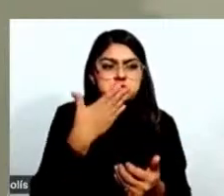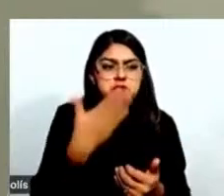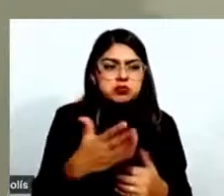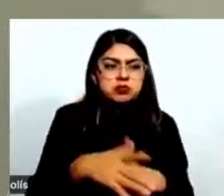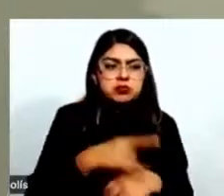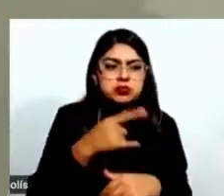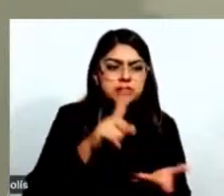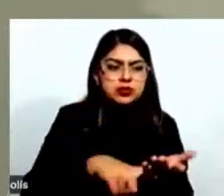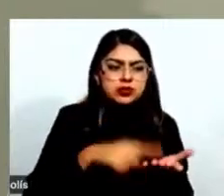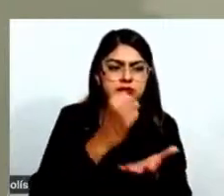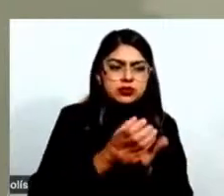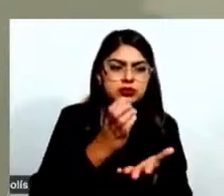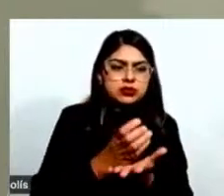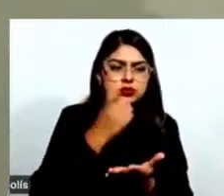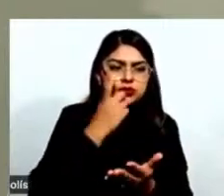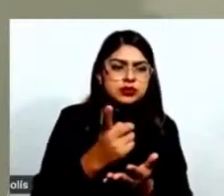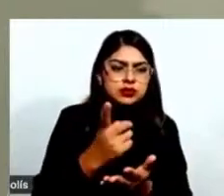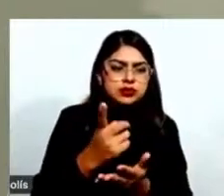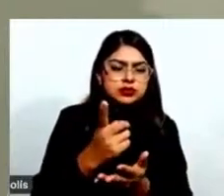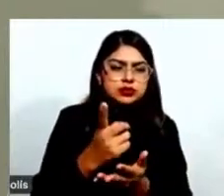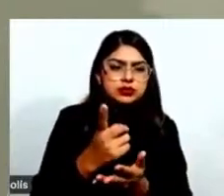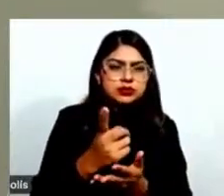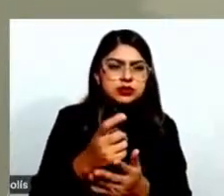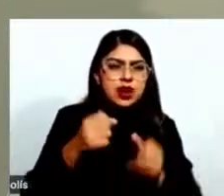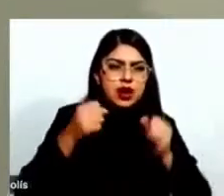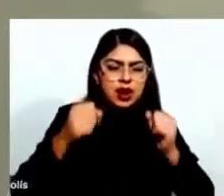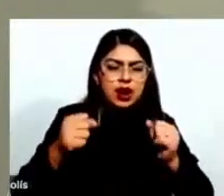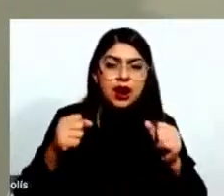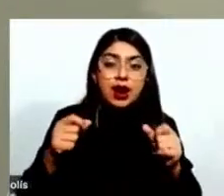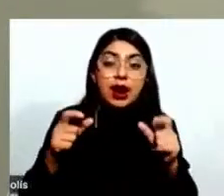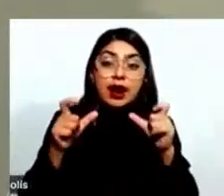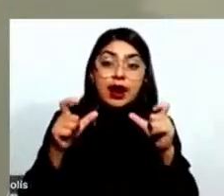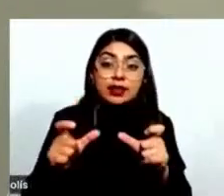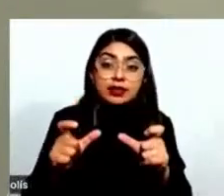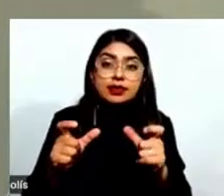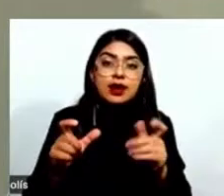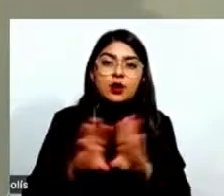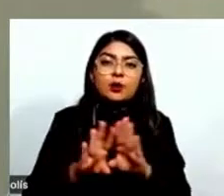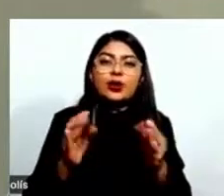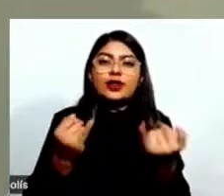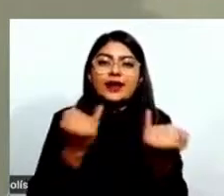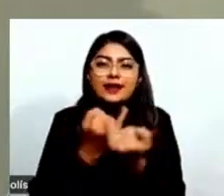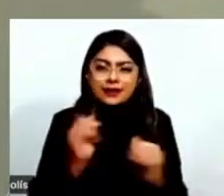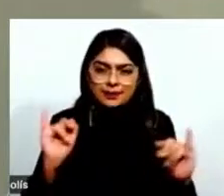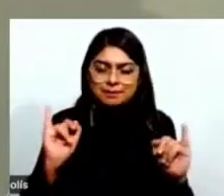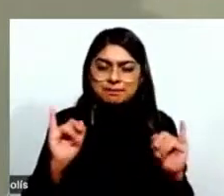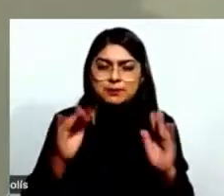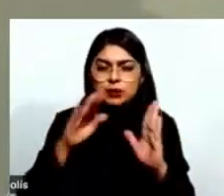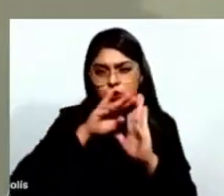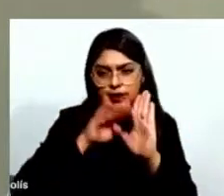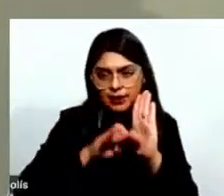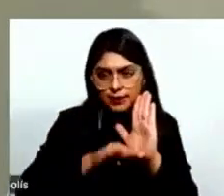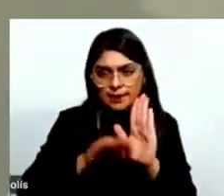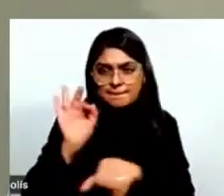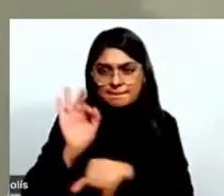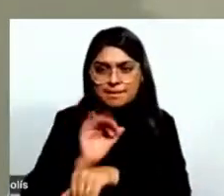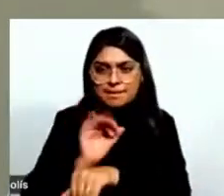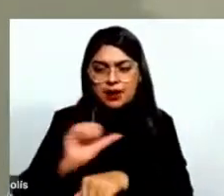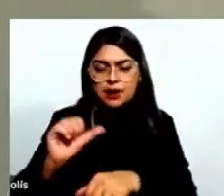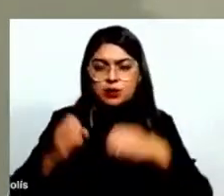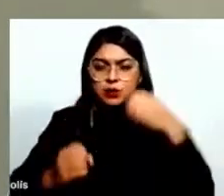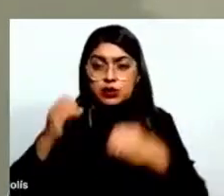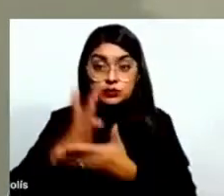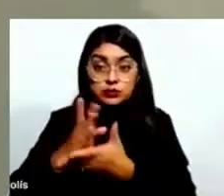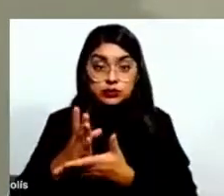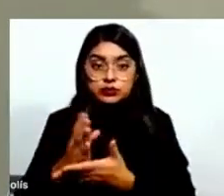que la garantía de independencia no es solo una garantía de los jueces, también es de los justiciables. Y precisamente entonces aborda todos estos